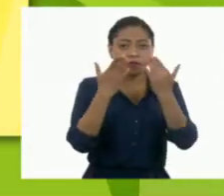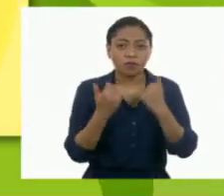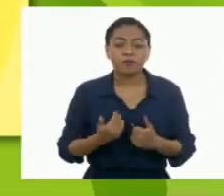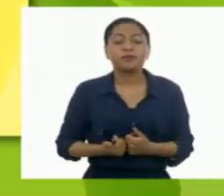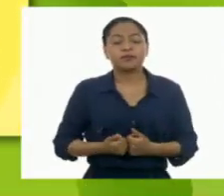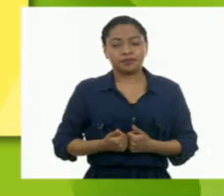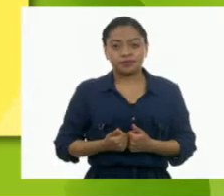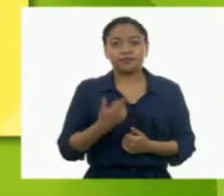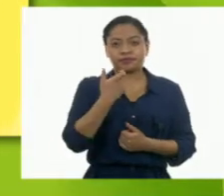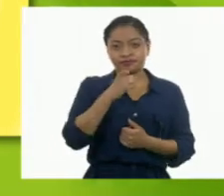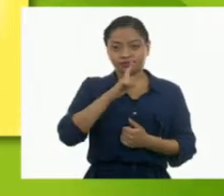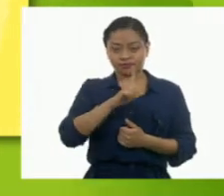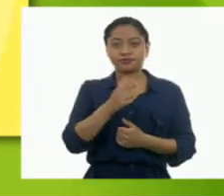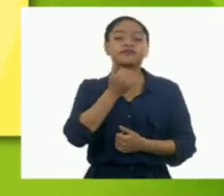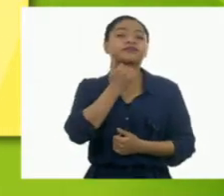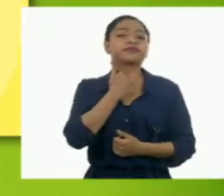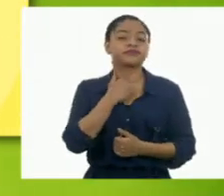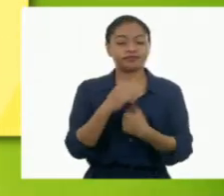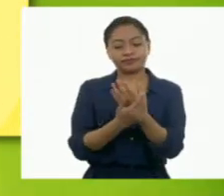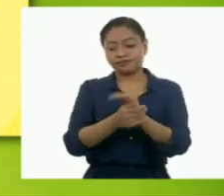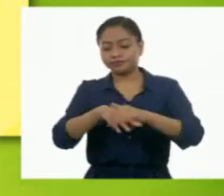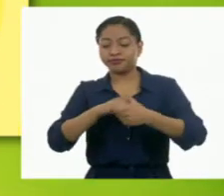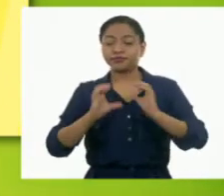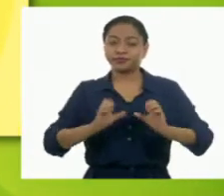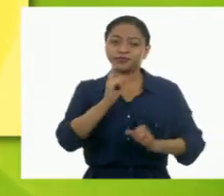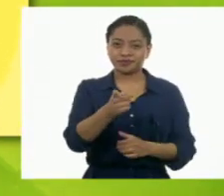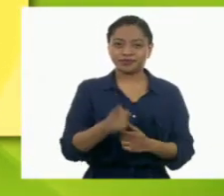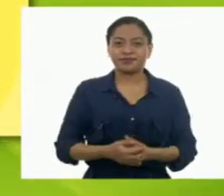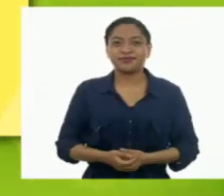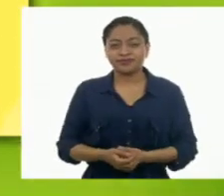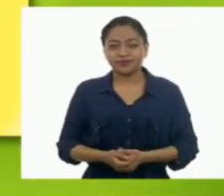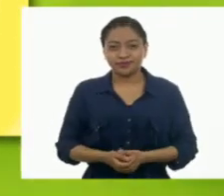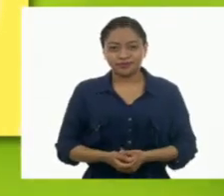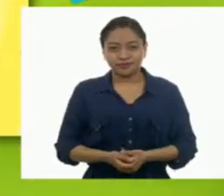usa desinfectantes a base de alcohol. ¡Cuídate!